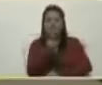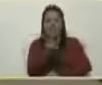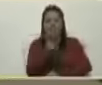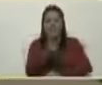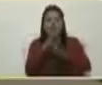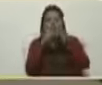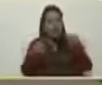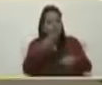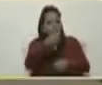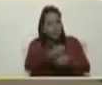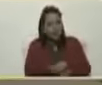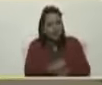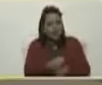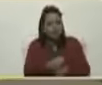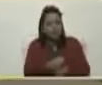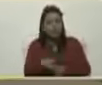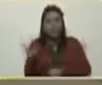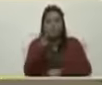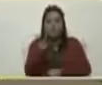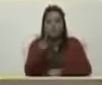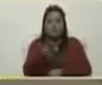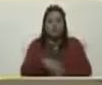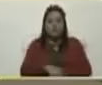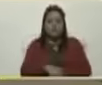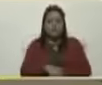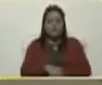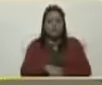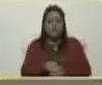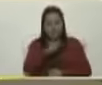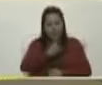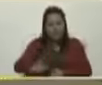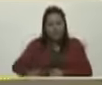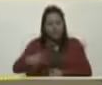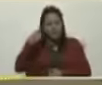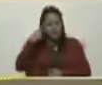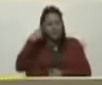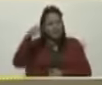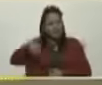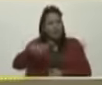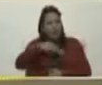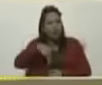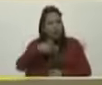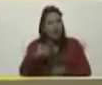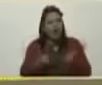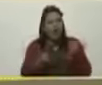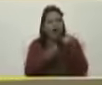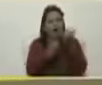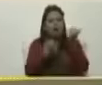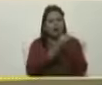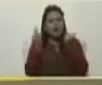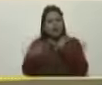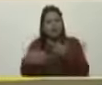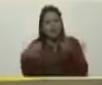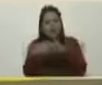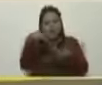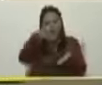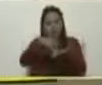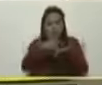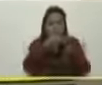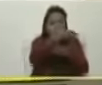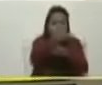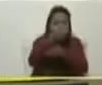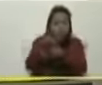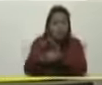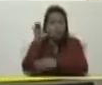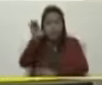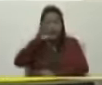todos esperamos. Presidente, cuente con nuestro apoyo, cuente conmigo personalmente y con un equipo que tenemos en Carabobo para recorrer el país, para llevar por la